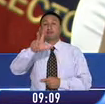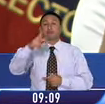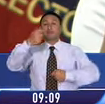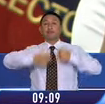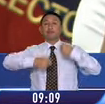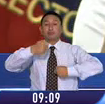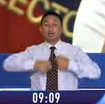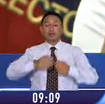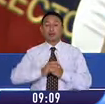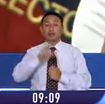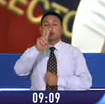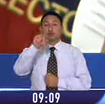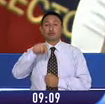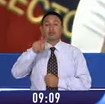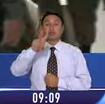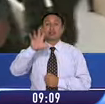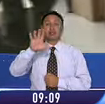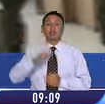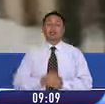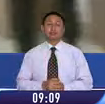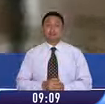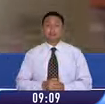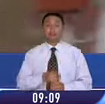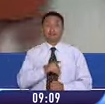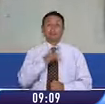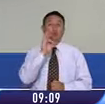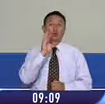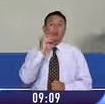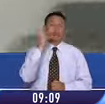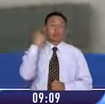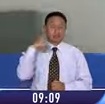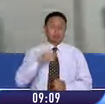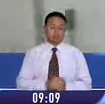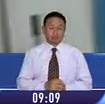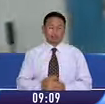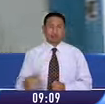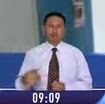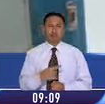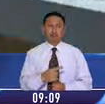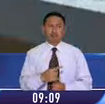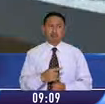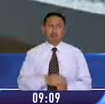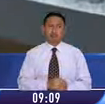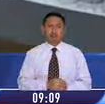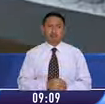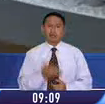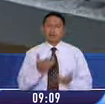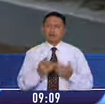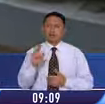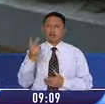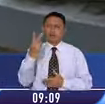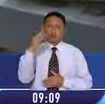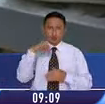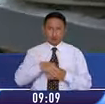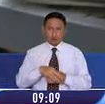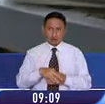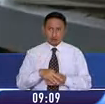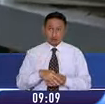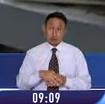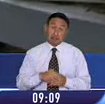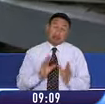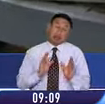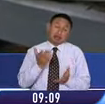de mayo de 2025. 90 días en los que no se contemplaría la posibilidad de una segunda vuelta en el caso